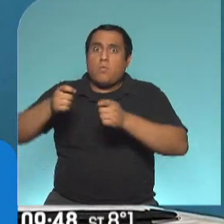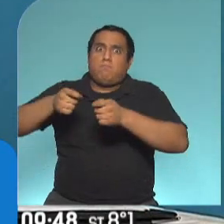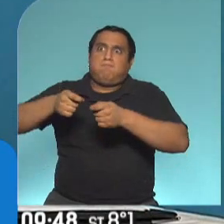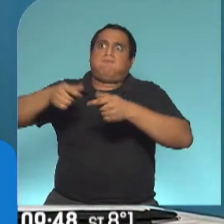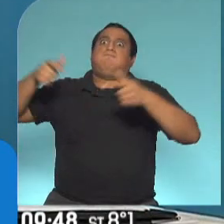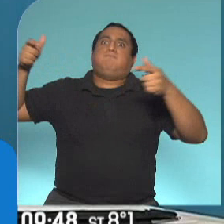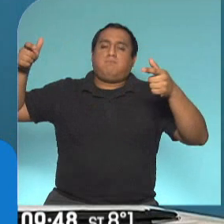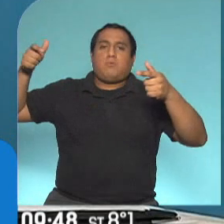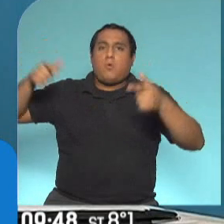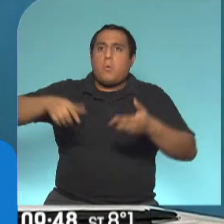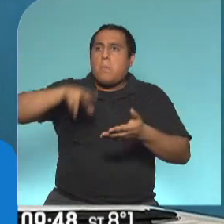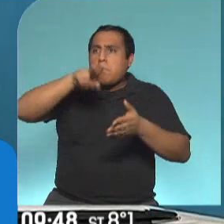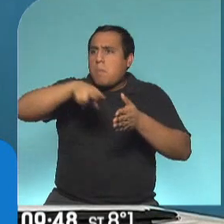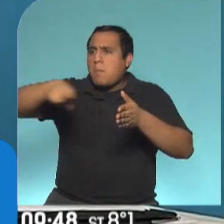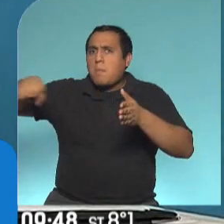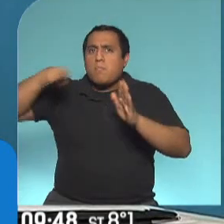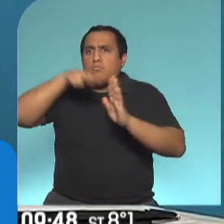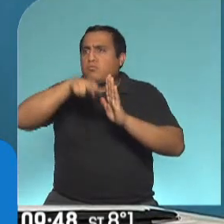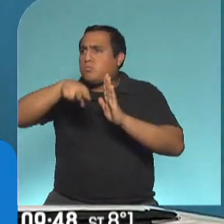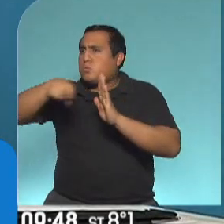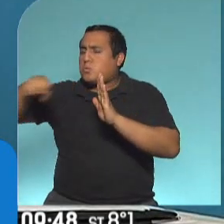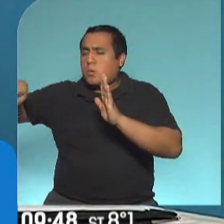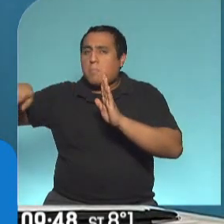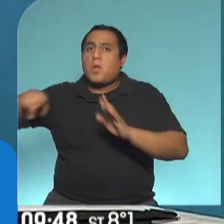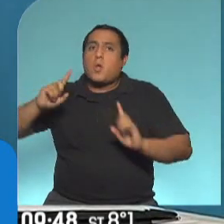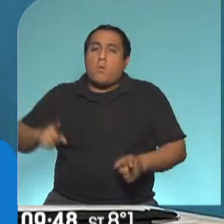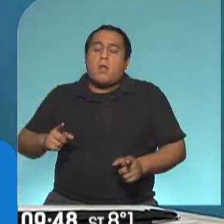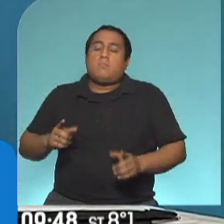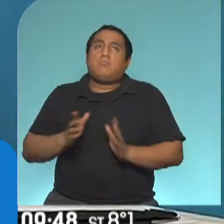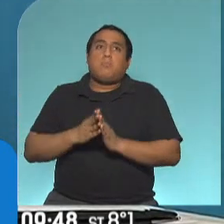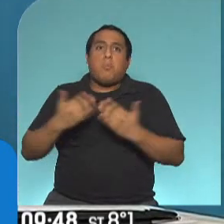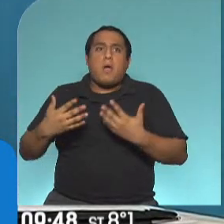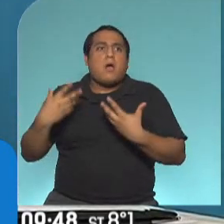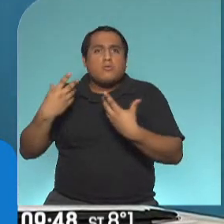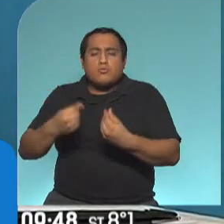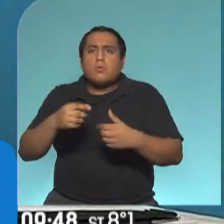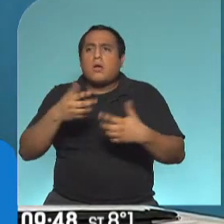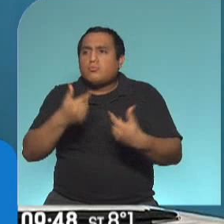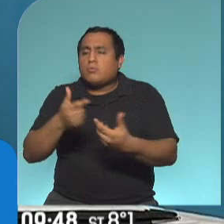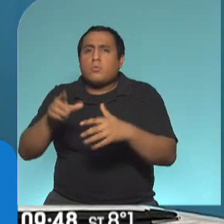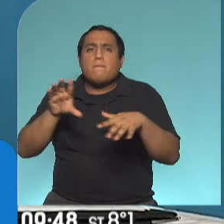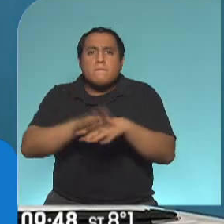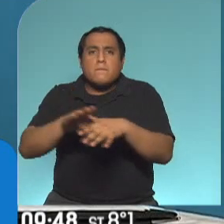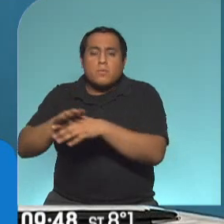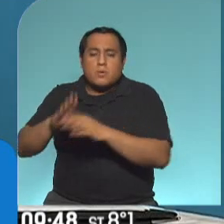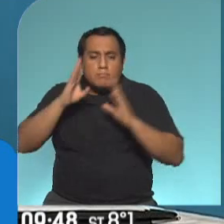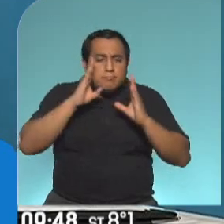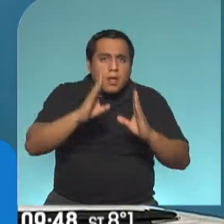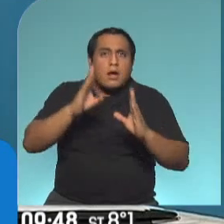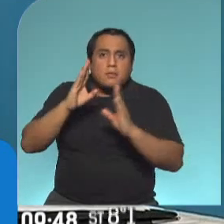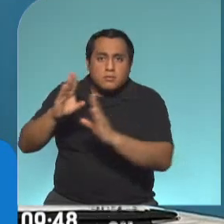porcentaje de ocupación afortunadamente hemos podido dar una respuesta adecuada y completa a la demanda de atención